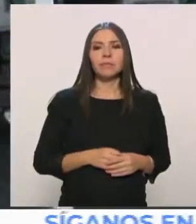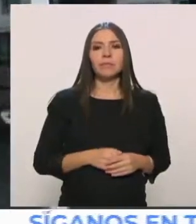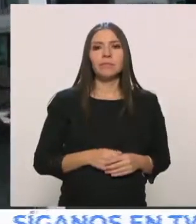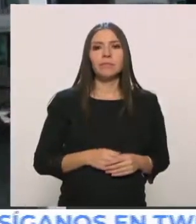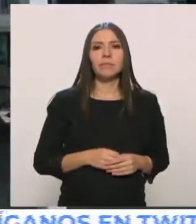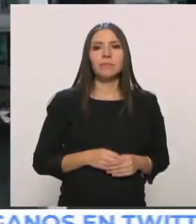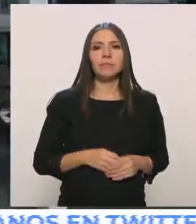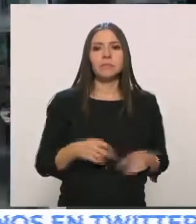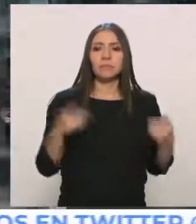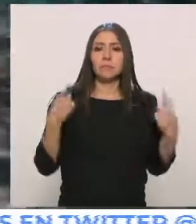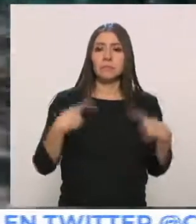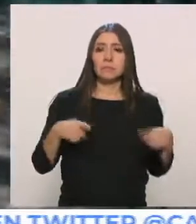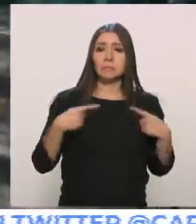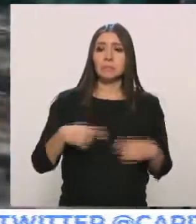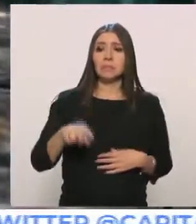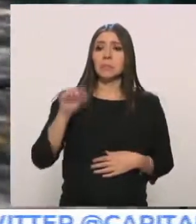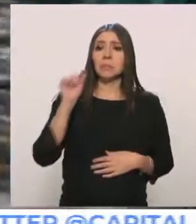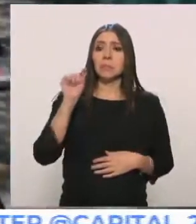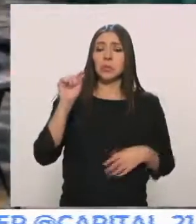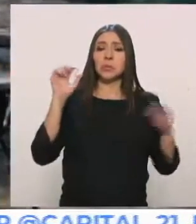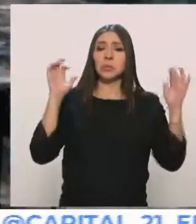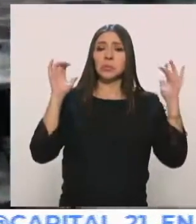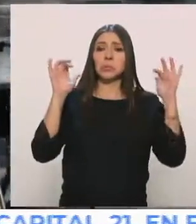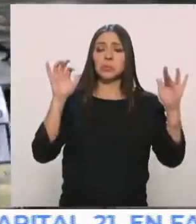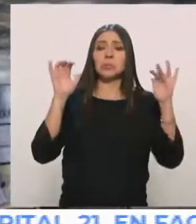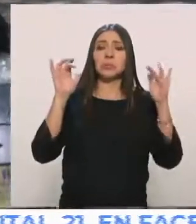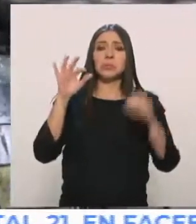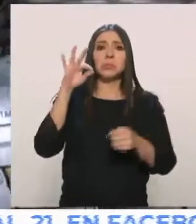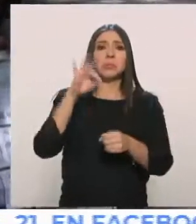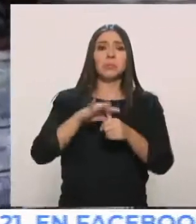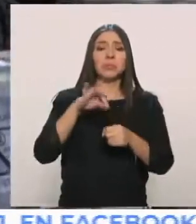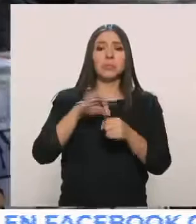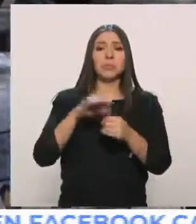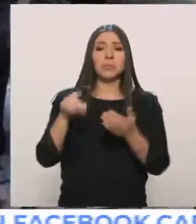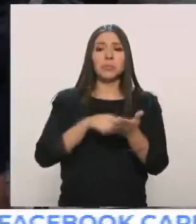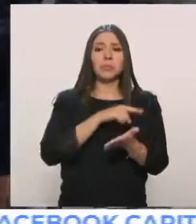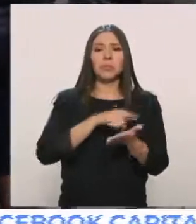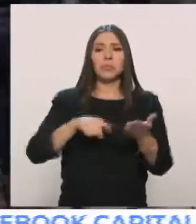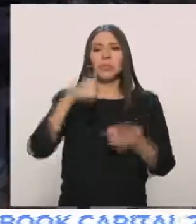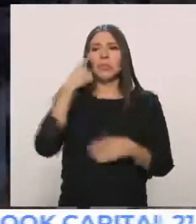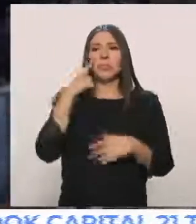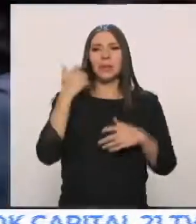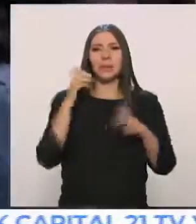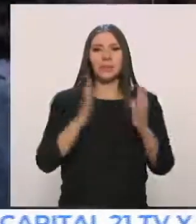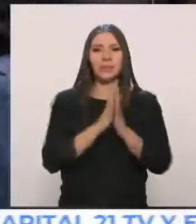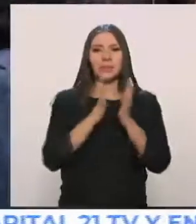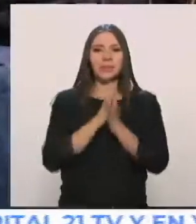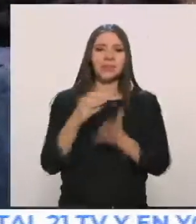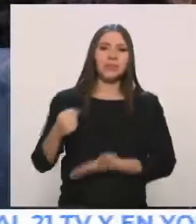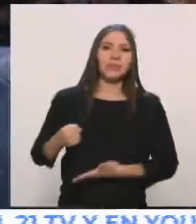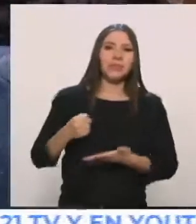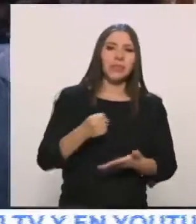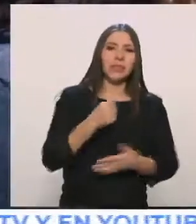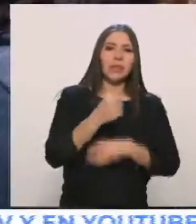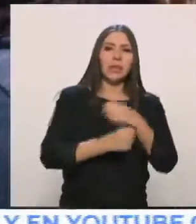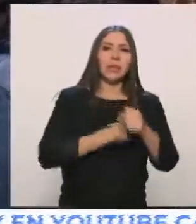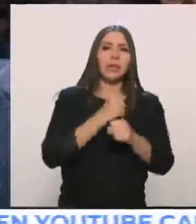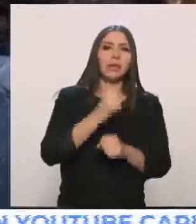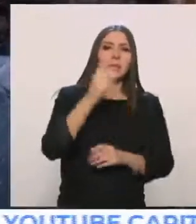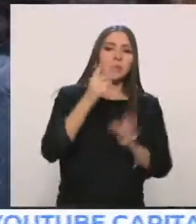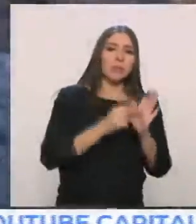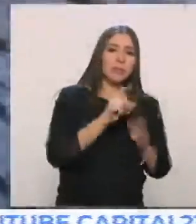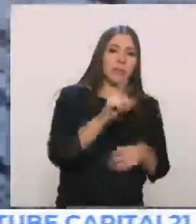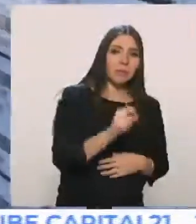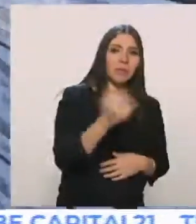Baja Participación registró este fin de semana el ejercicio de votación del presupuesto participativo para los años 2020 y